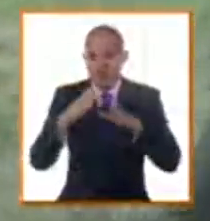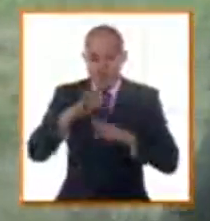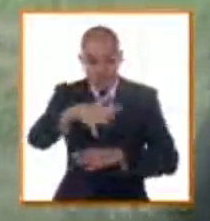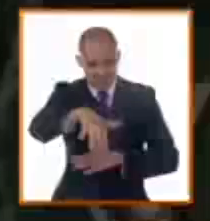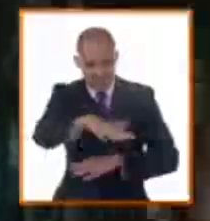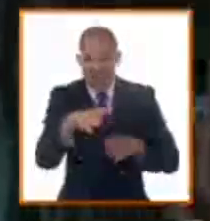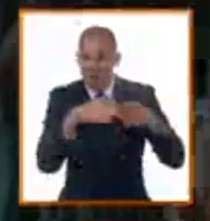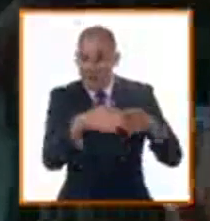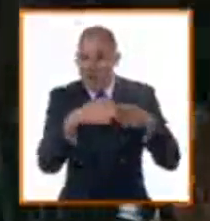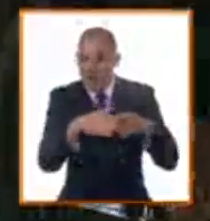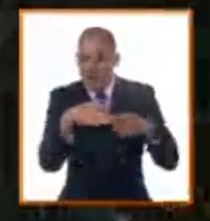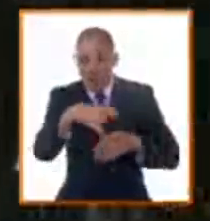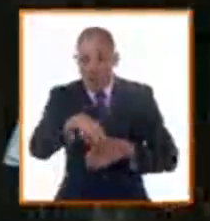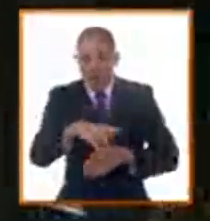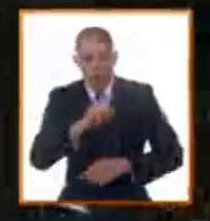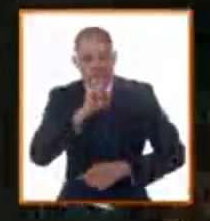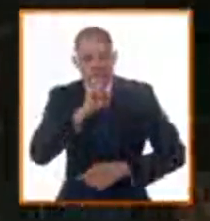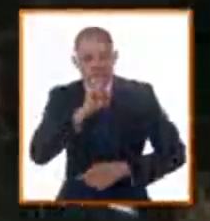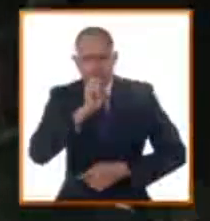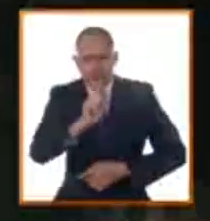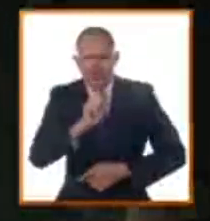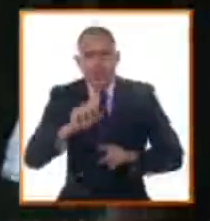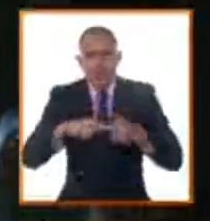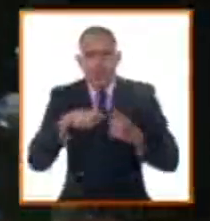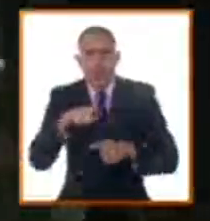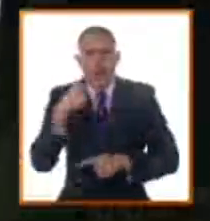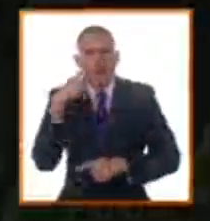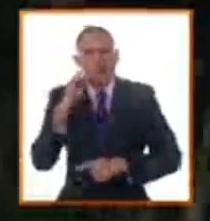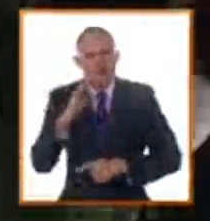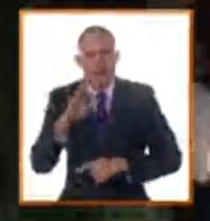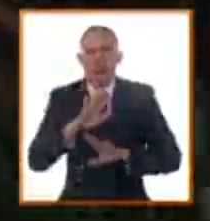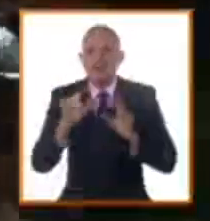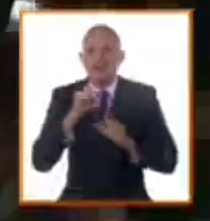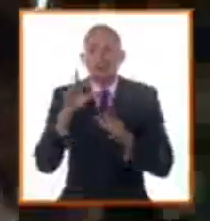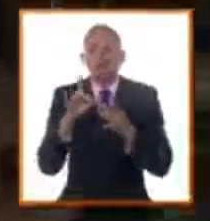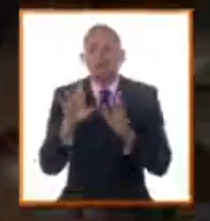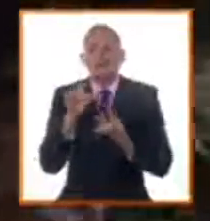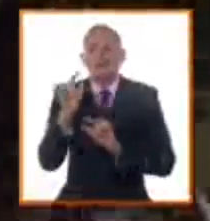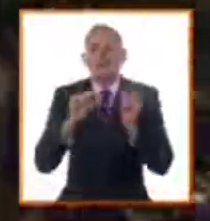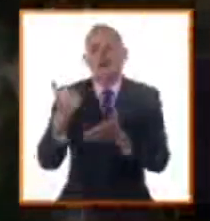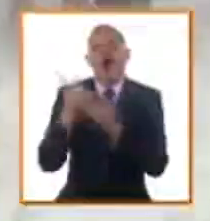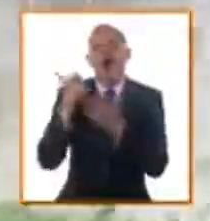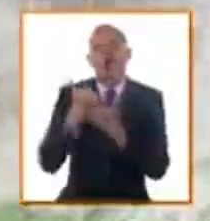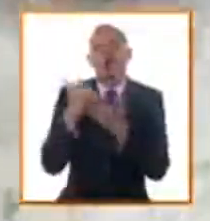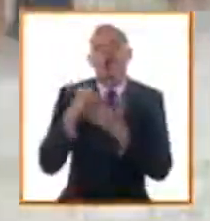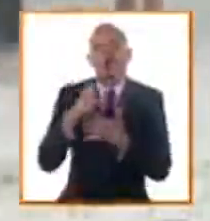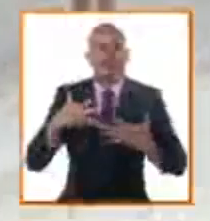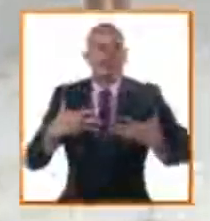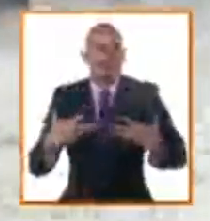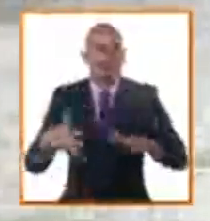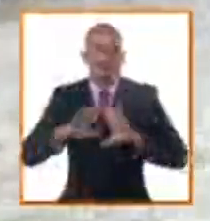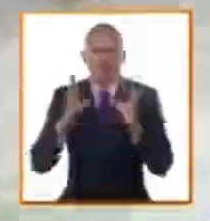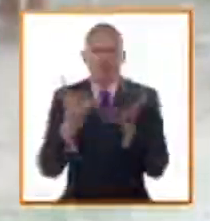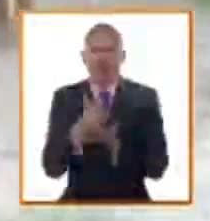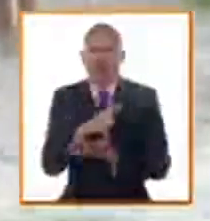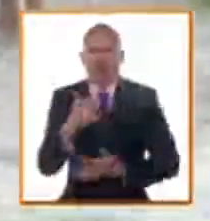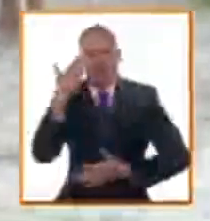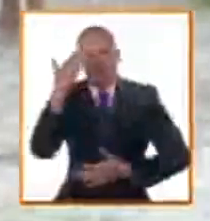vidas estuvieron en peligro, los rostros de la solidaridad y el amor tomarán vuelo cada vez.